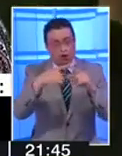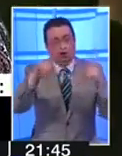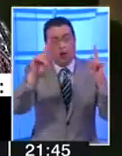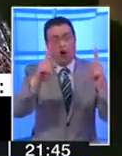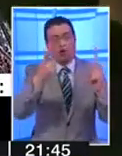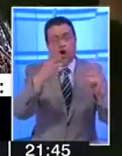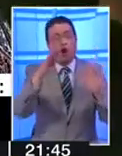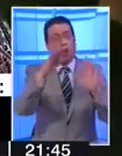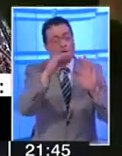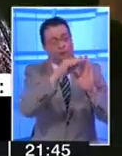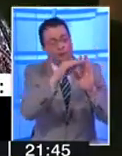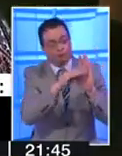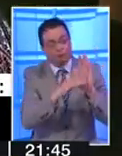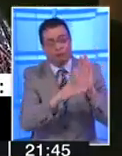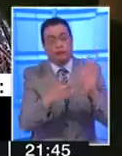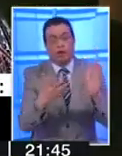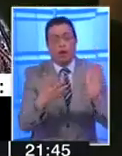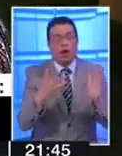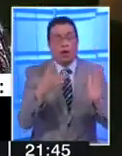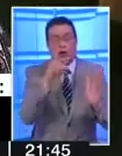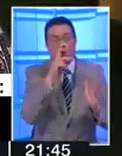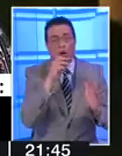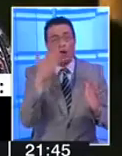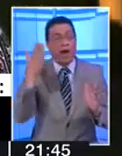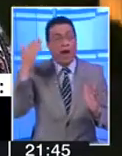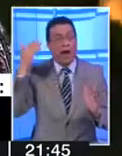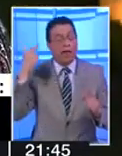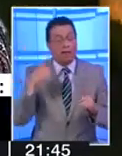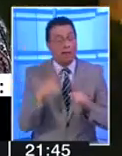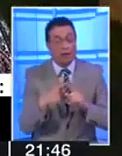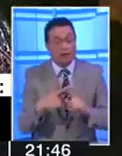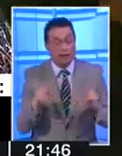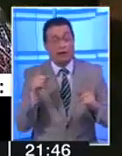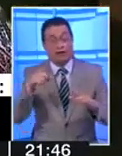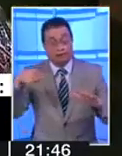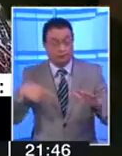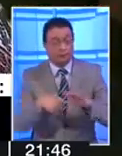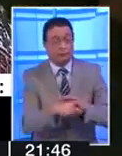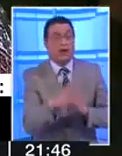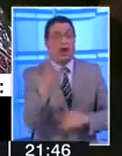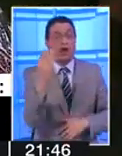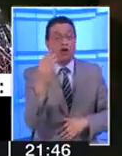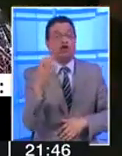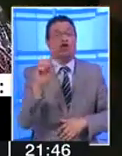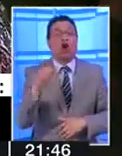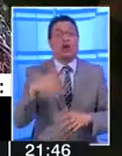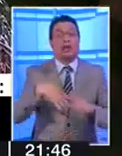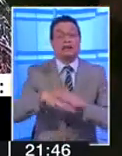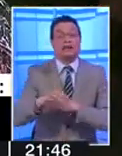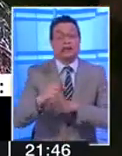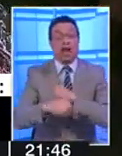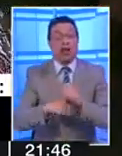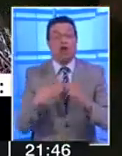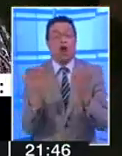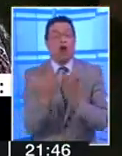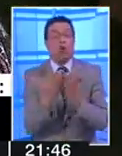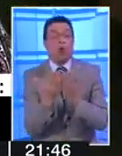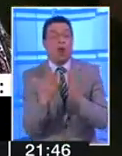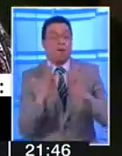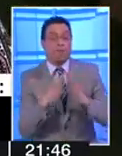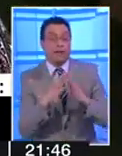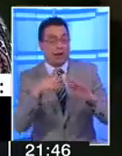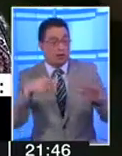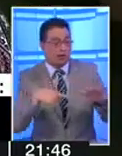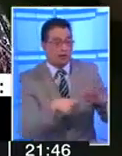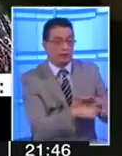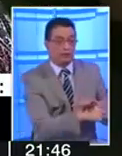otros ramos, no como en esos años cuando entraban de 14 o de 15 años a la escuela militar,